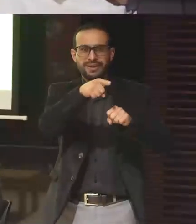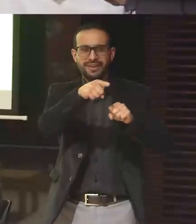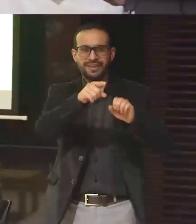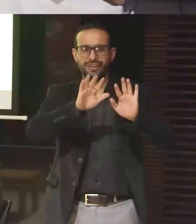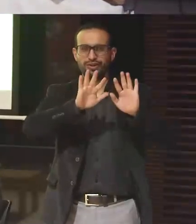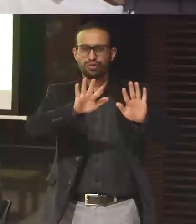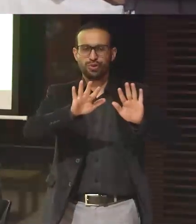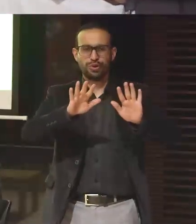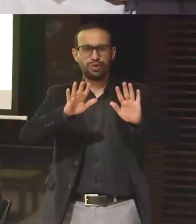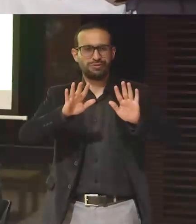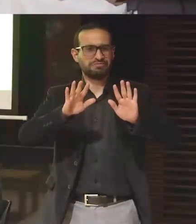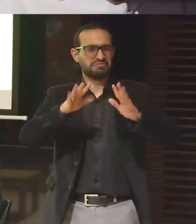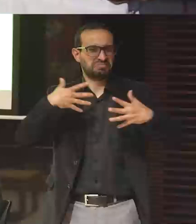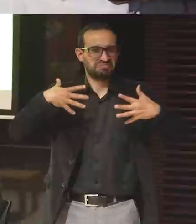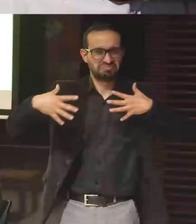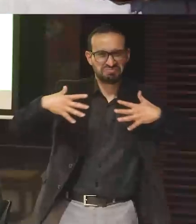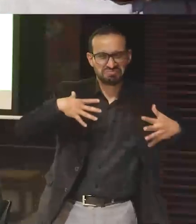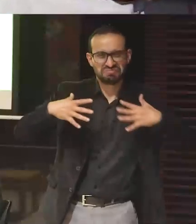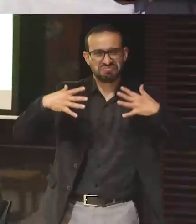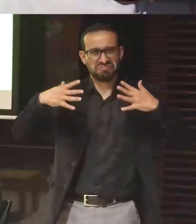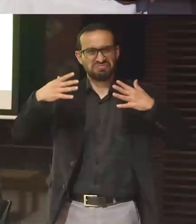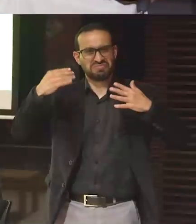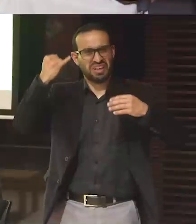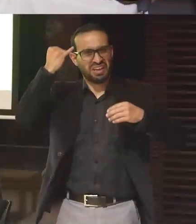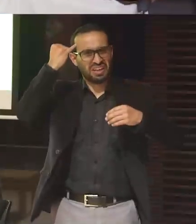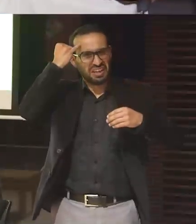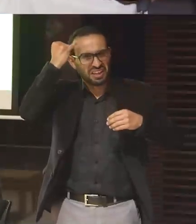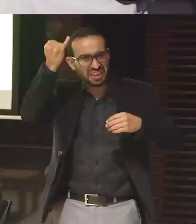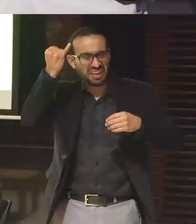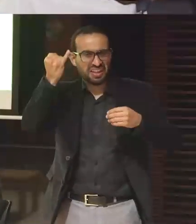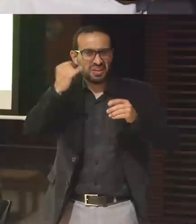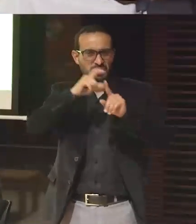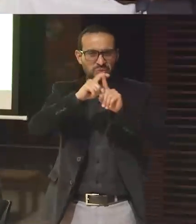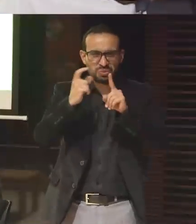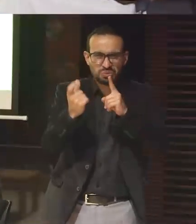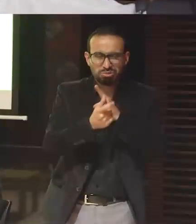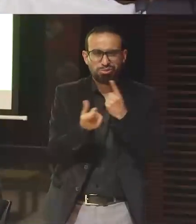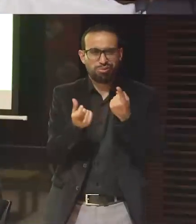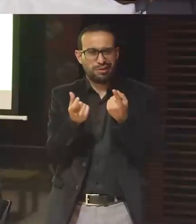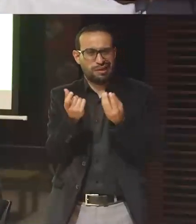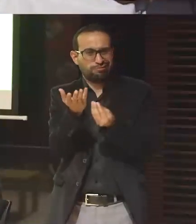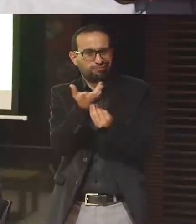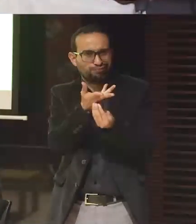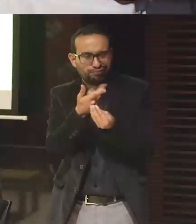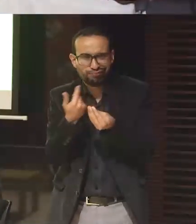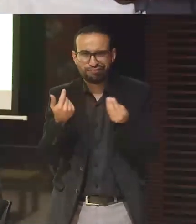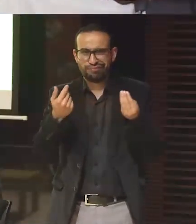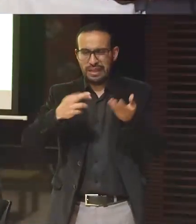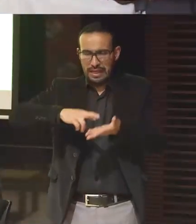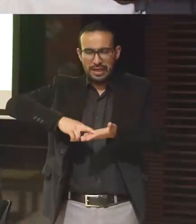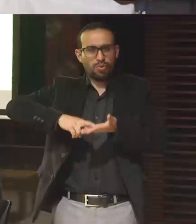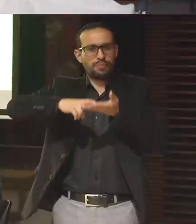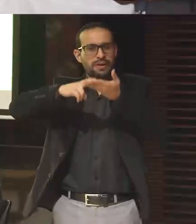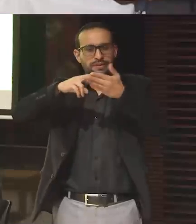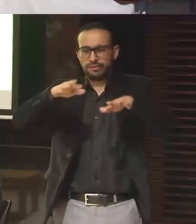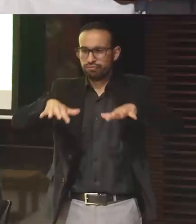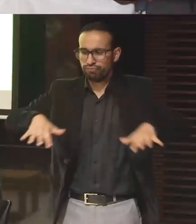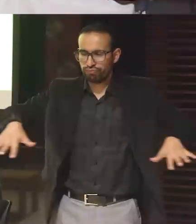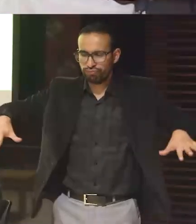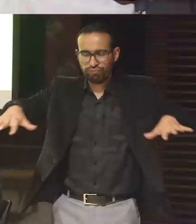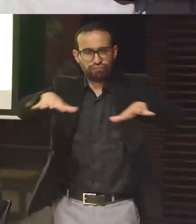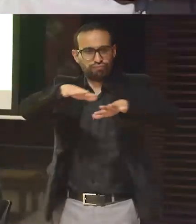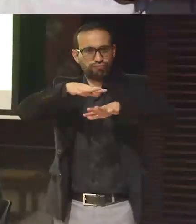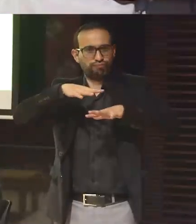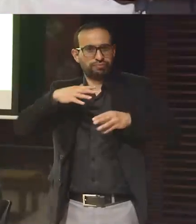Industrias Culturales y Creativas en el Bronx Distrito Creativo, que es entonces una recuperación urbana, que es una recuperación